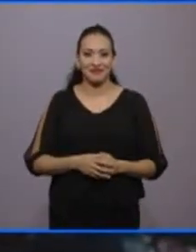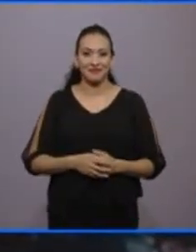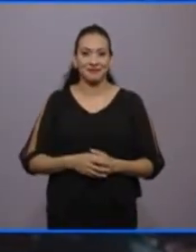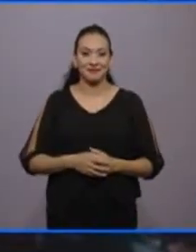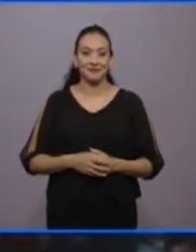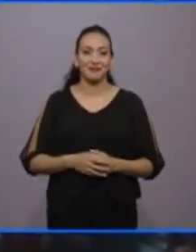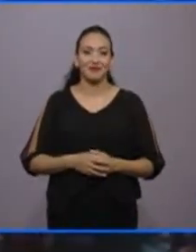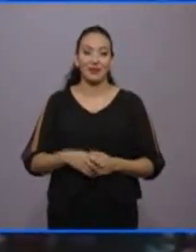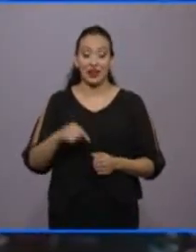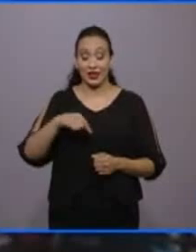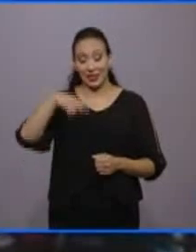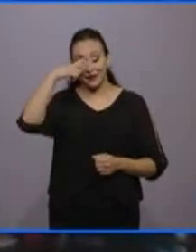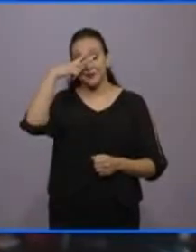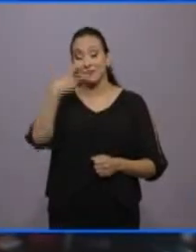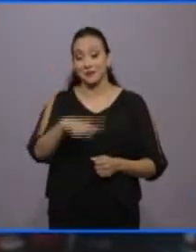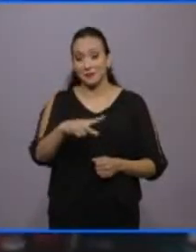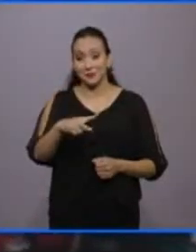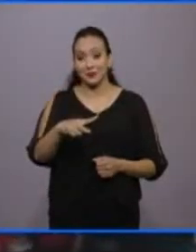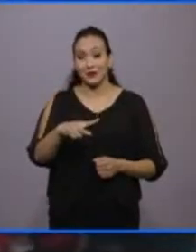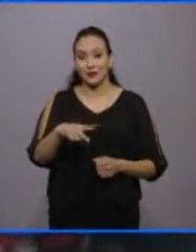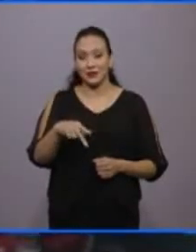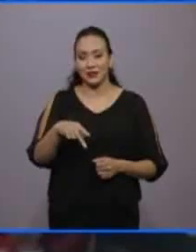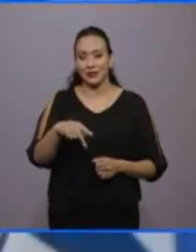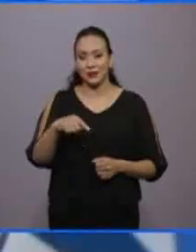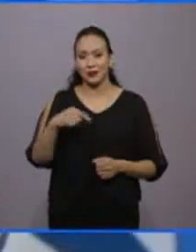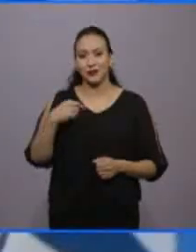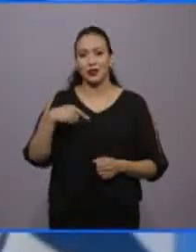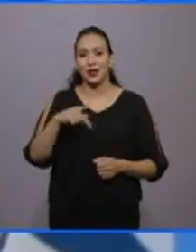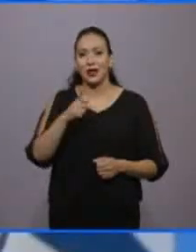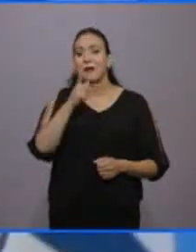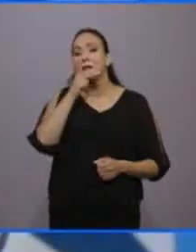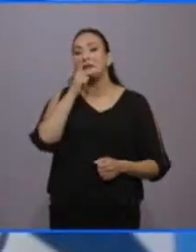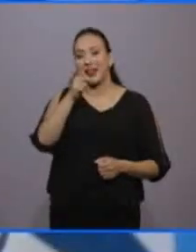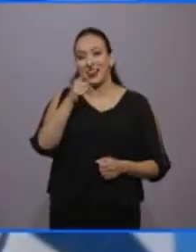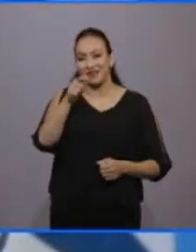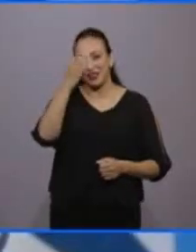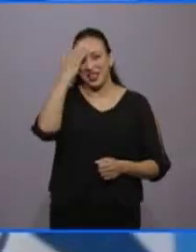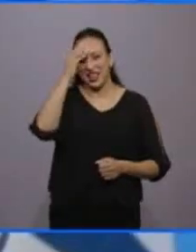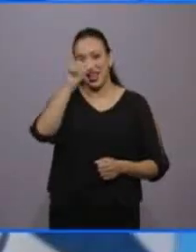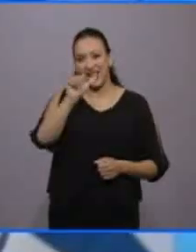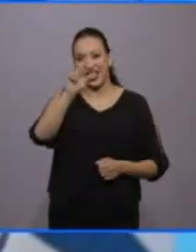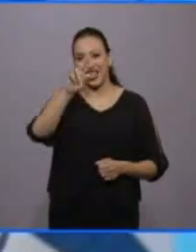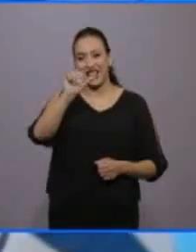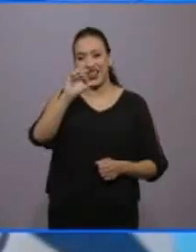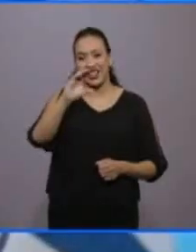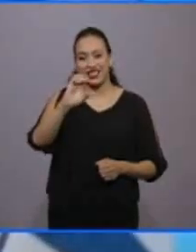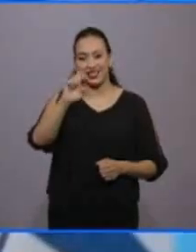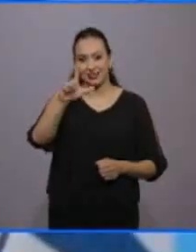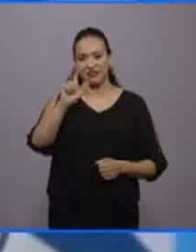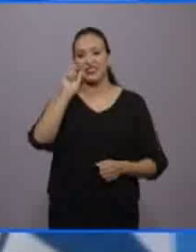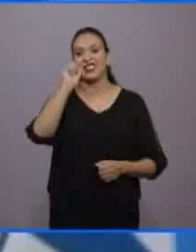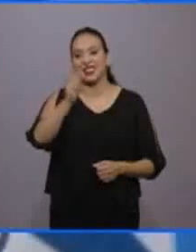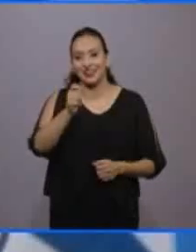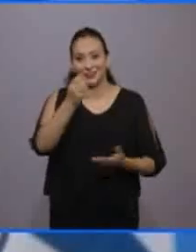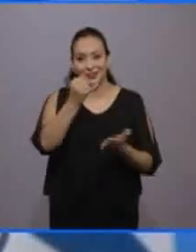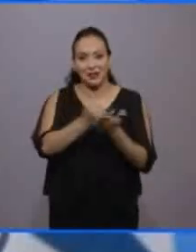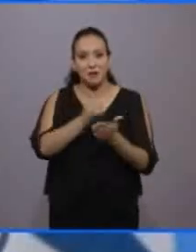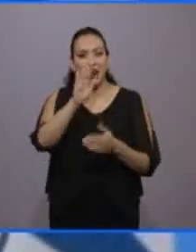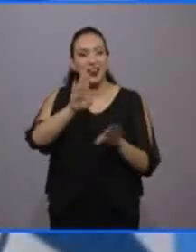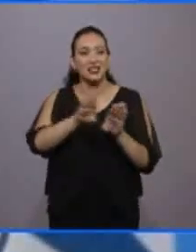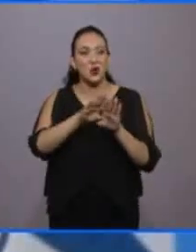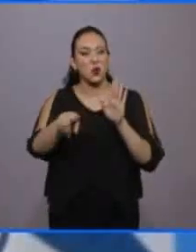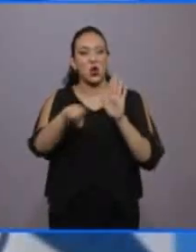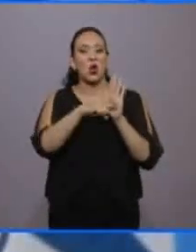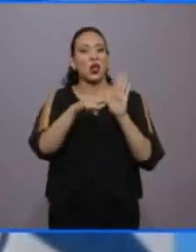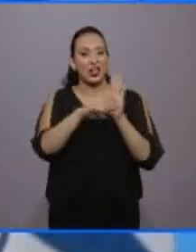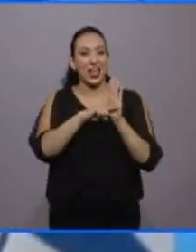que para México la palabra arancel es una palabra con tonos negativos porque los vemos